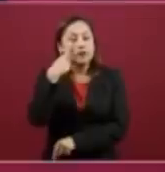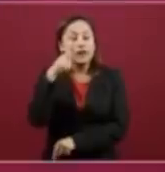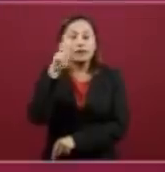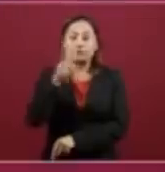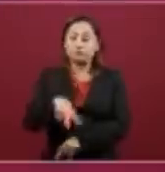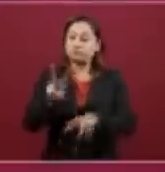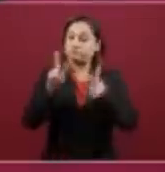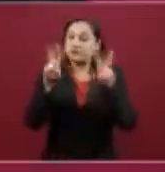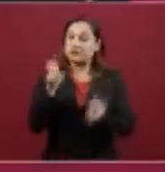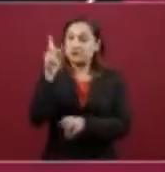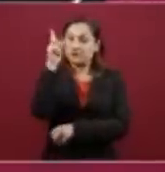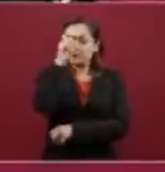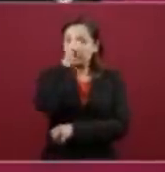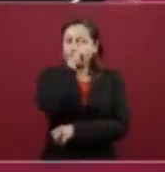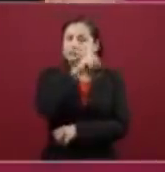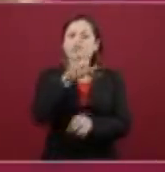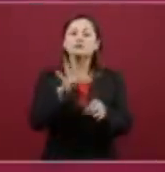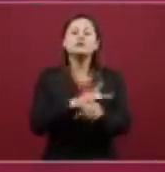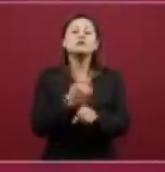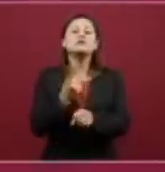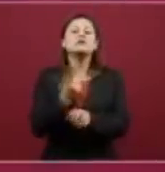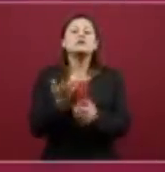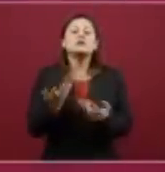fue fraccionar,